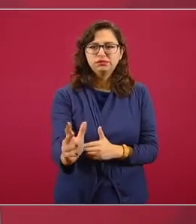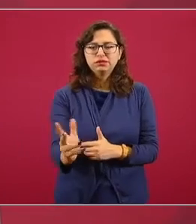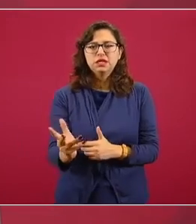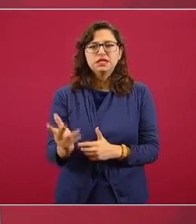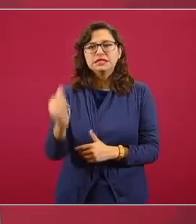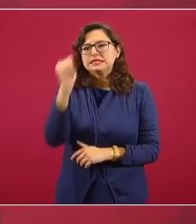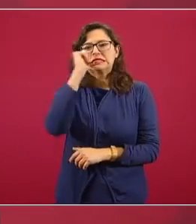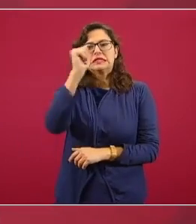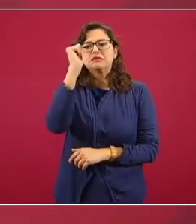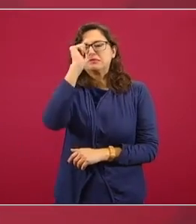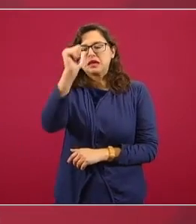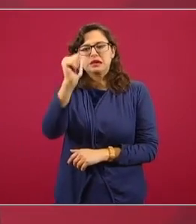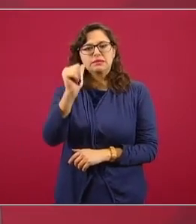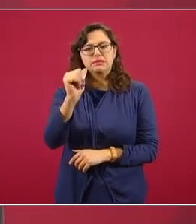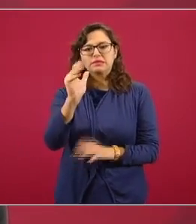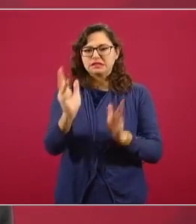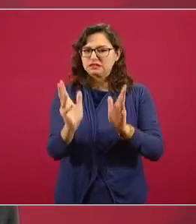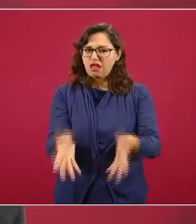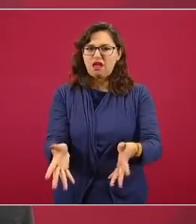a